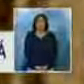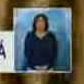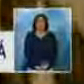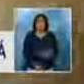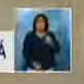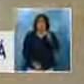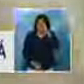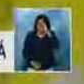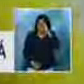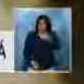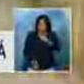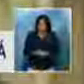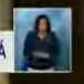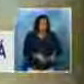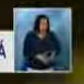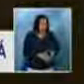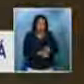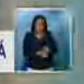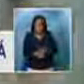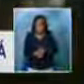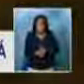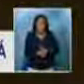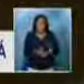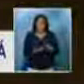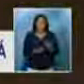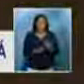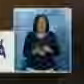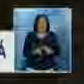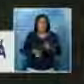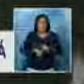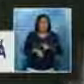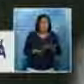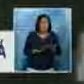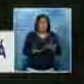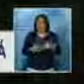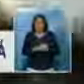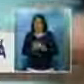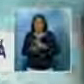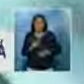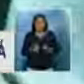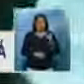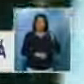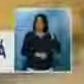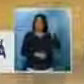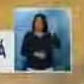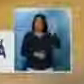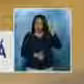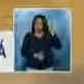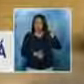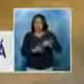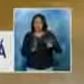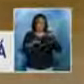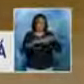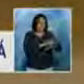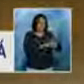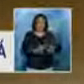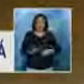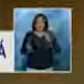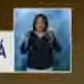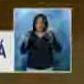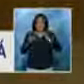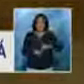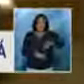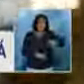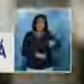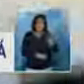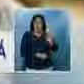Los policías, blandiendo sus armas, esperan el momento preciso para intervenir. De pronto, las alarmas se encienden, pues en el interior del spa, Jonathan